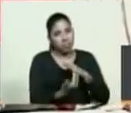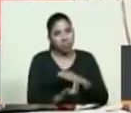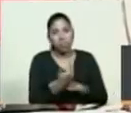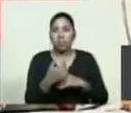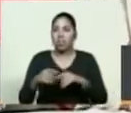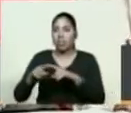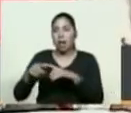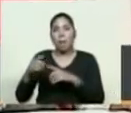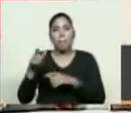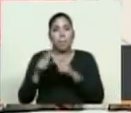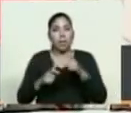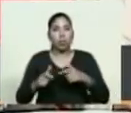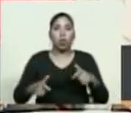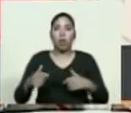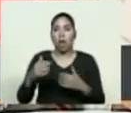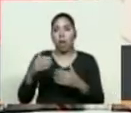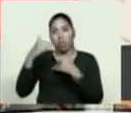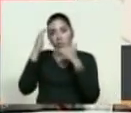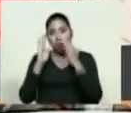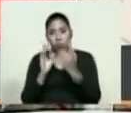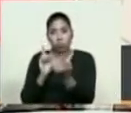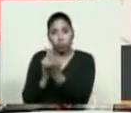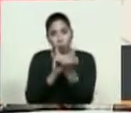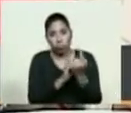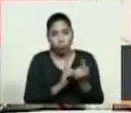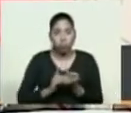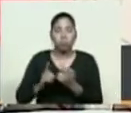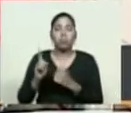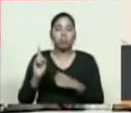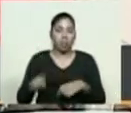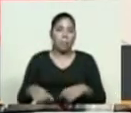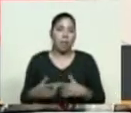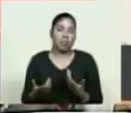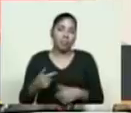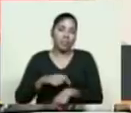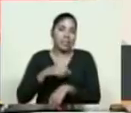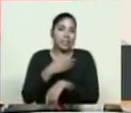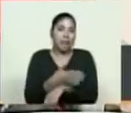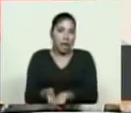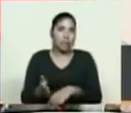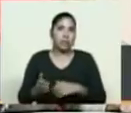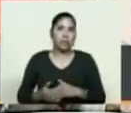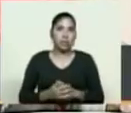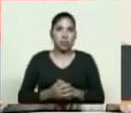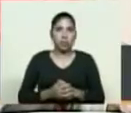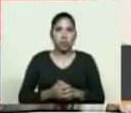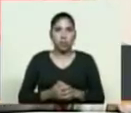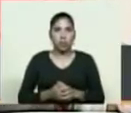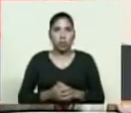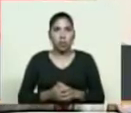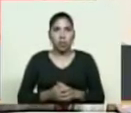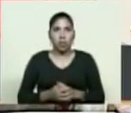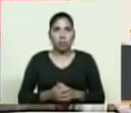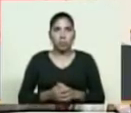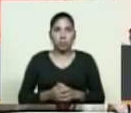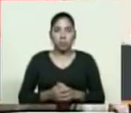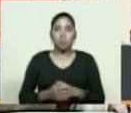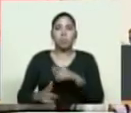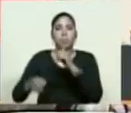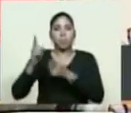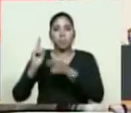instalación de la maquinaria como tal para hacerlo, ¿no? La logística, y comenzamos en algunos lugares